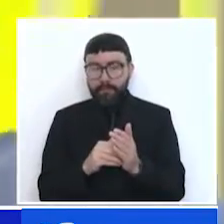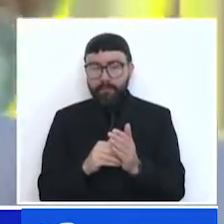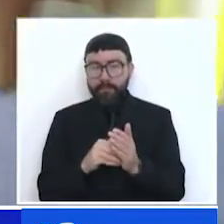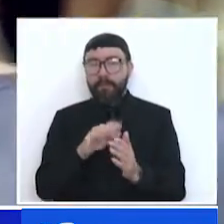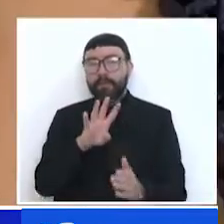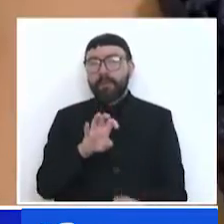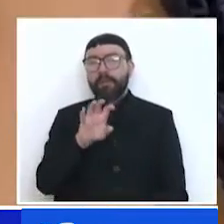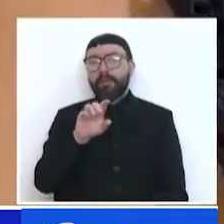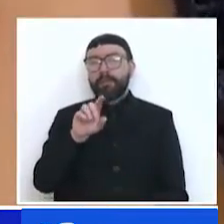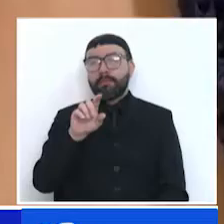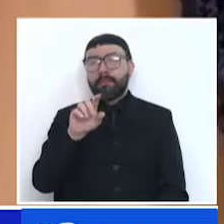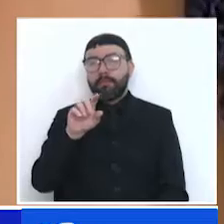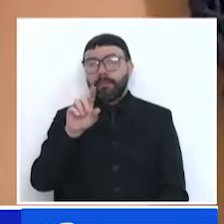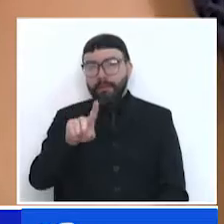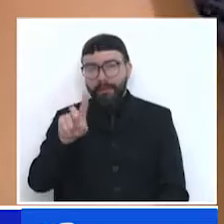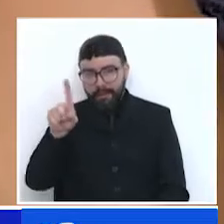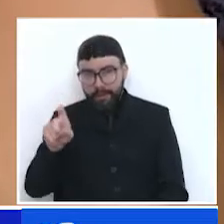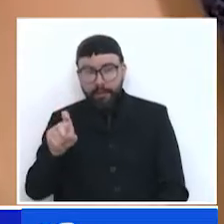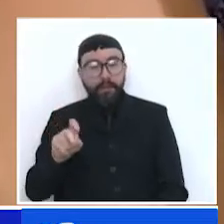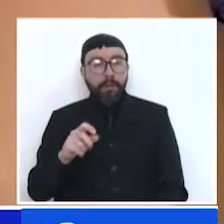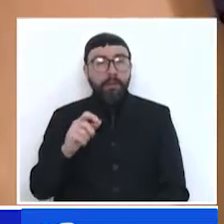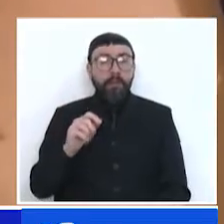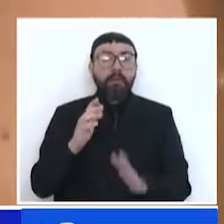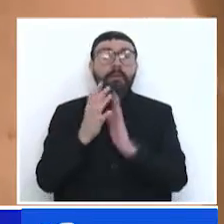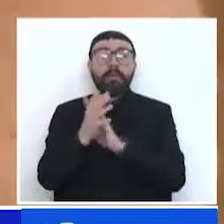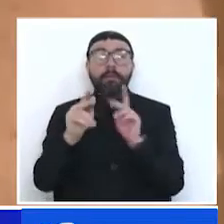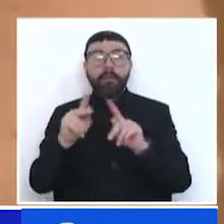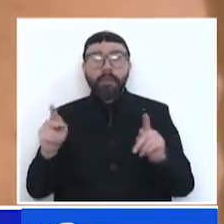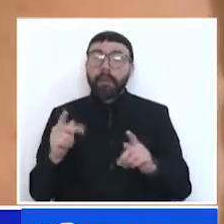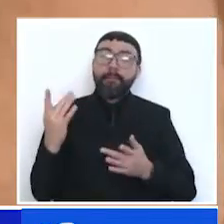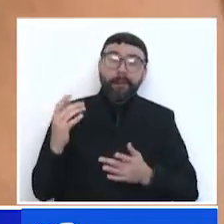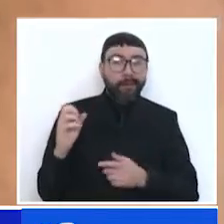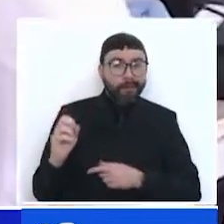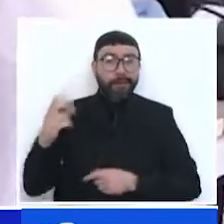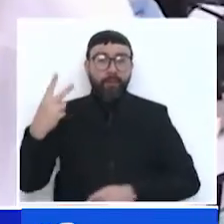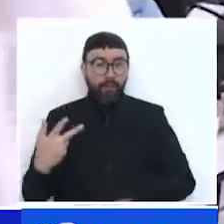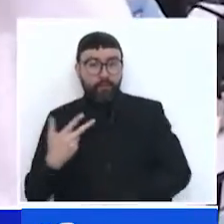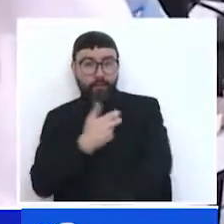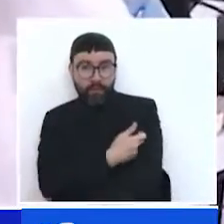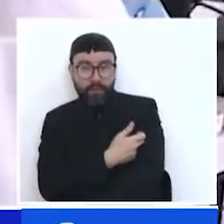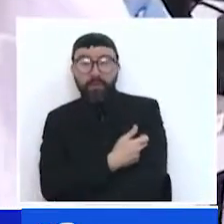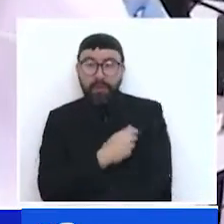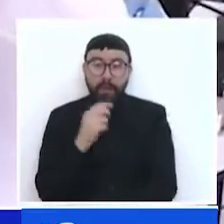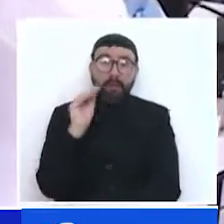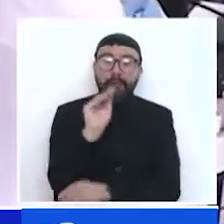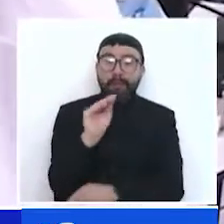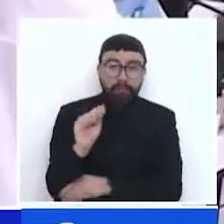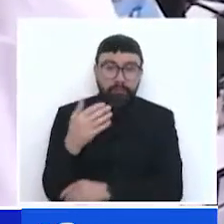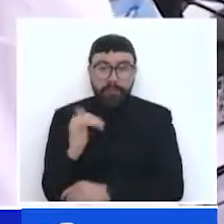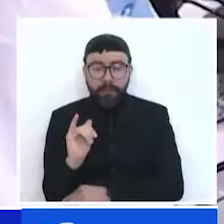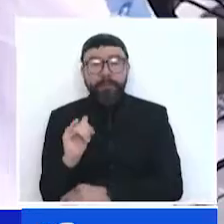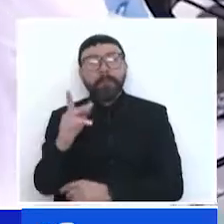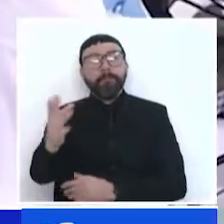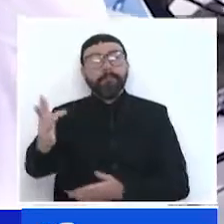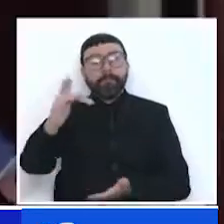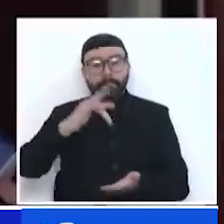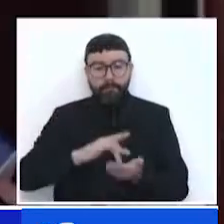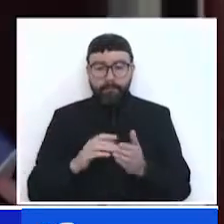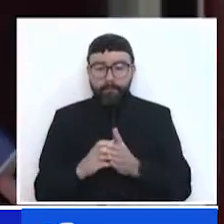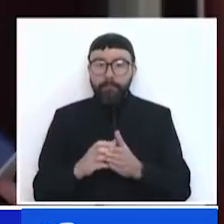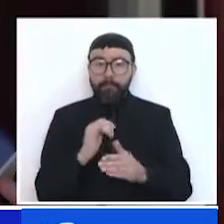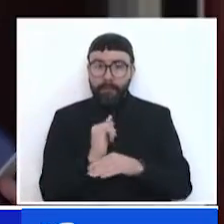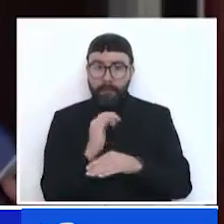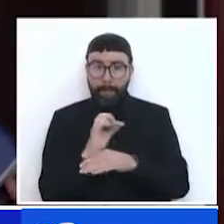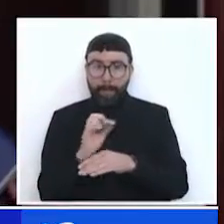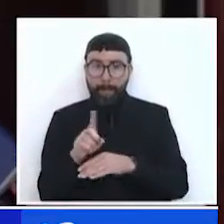128.926. Invitar a las personas que están pendientes para aplicar la segunda dosis, o sea, el esquema completo, para que se acerquen a la IPS